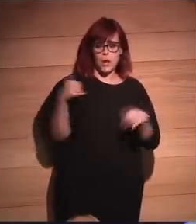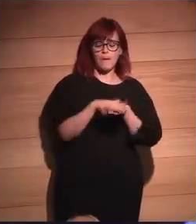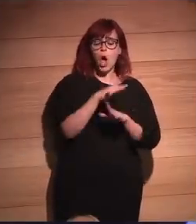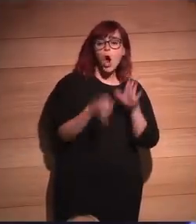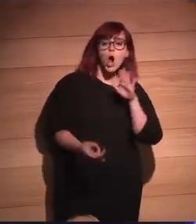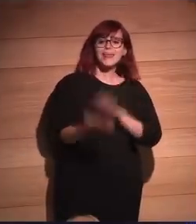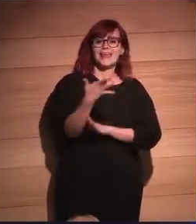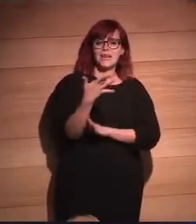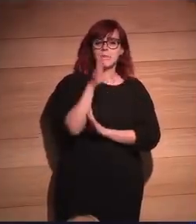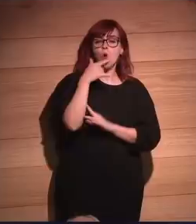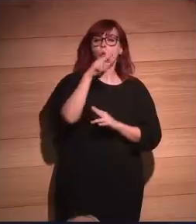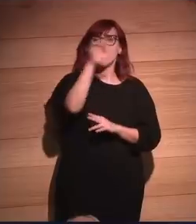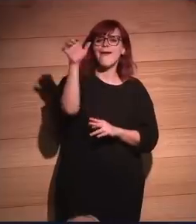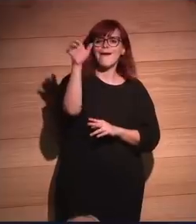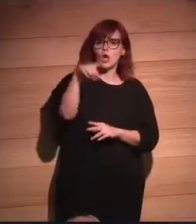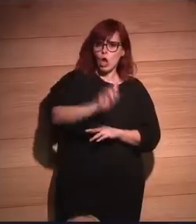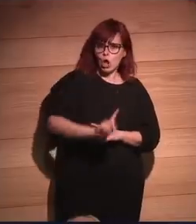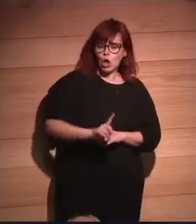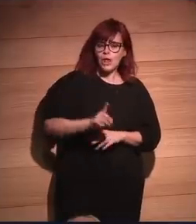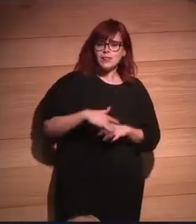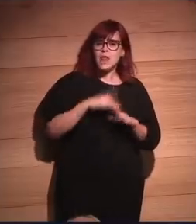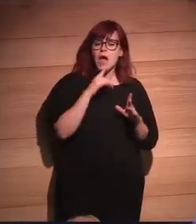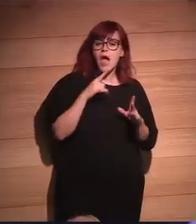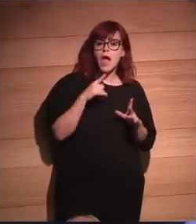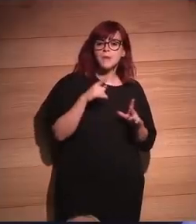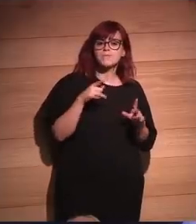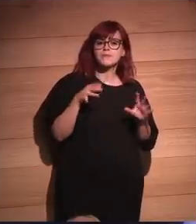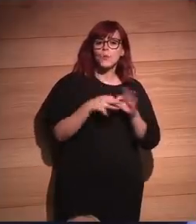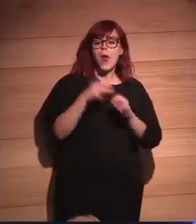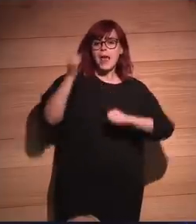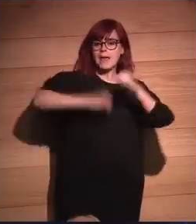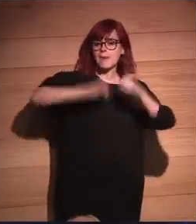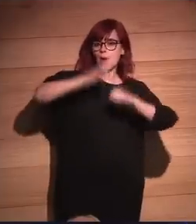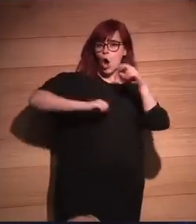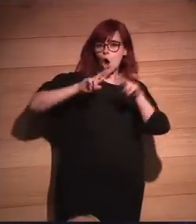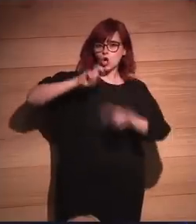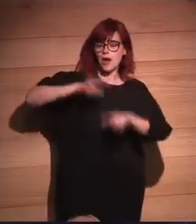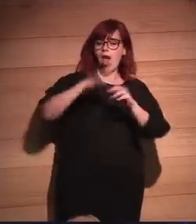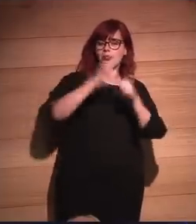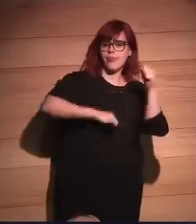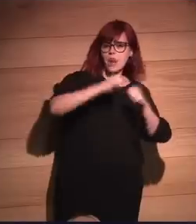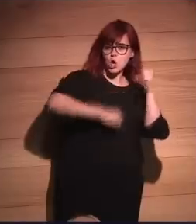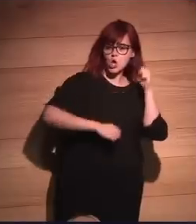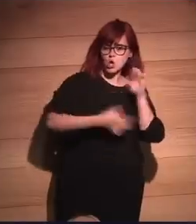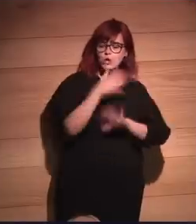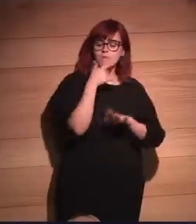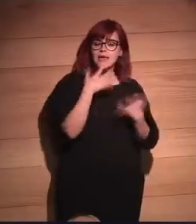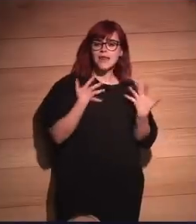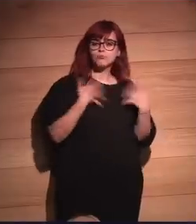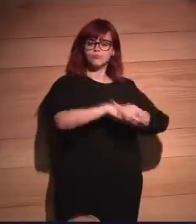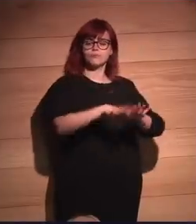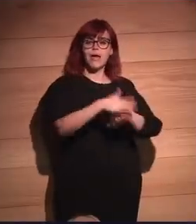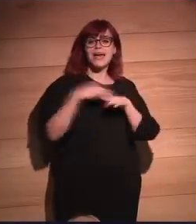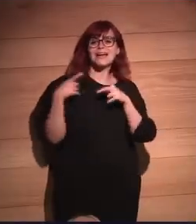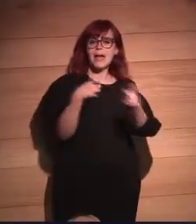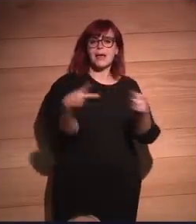del origen, no de la Unión Europea, de la comunidad del carbón y del acero? Fue que no volviera a haber